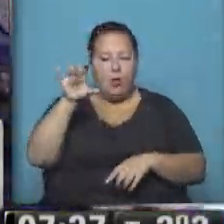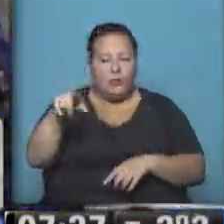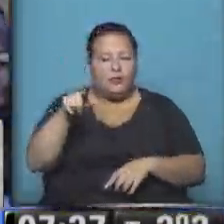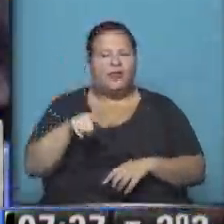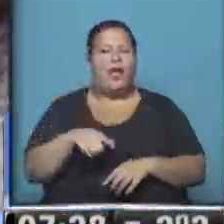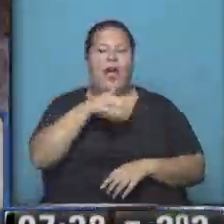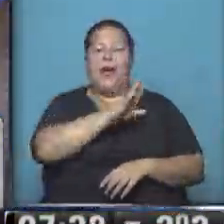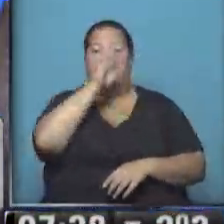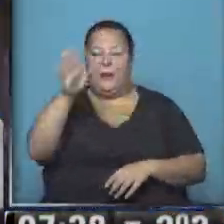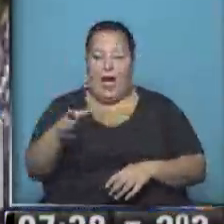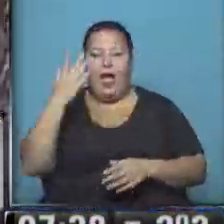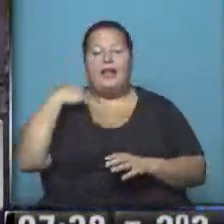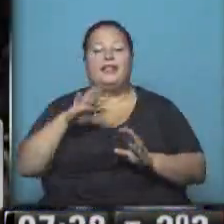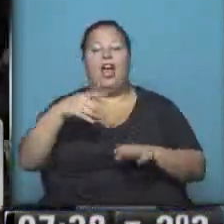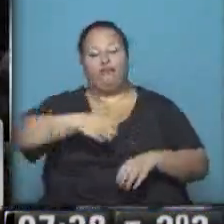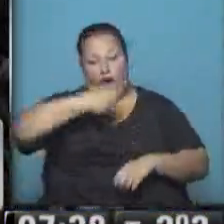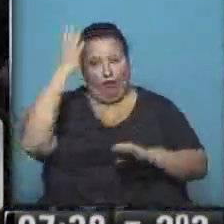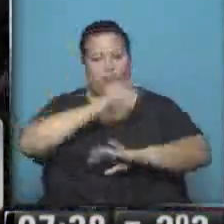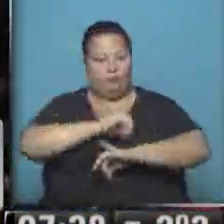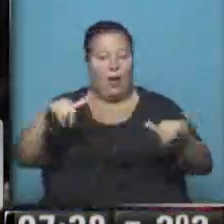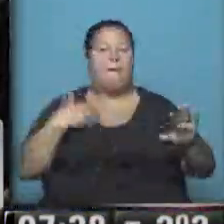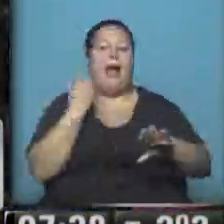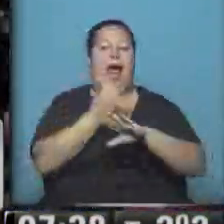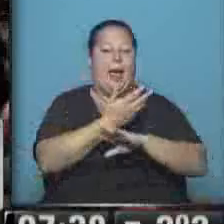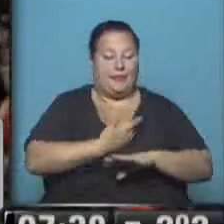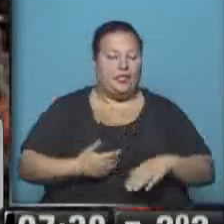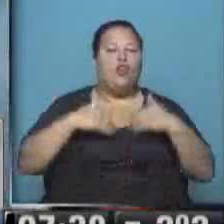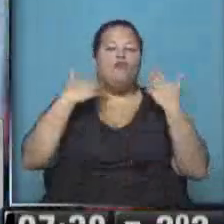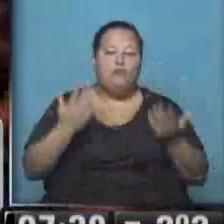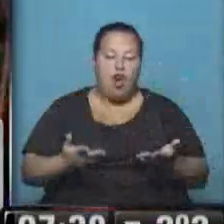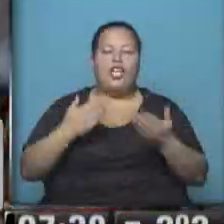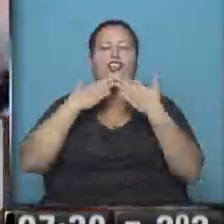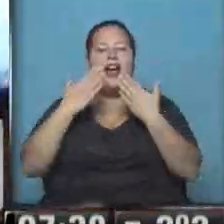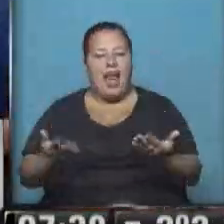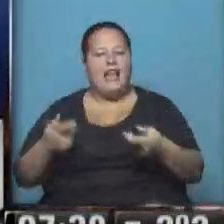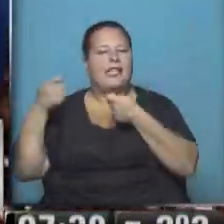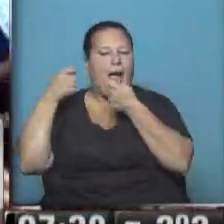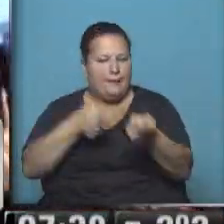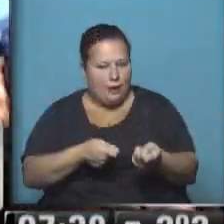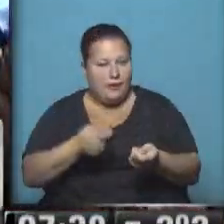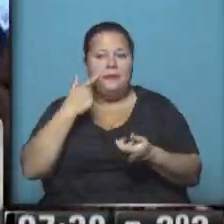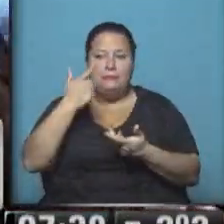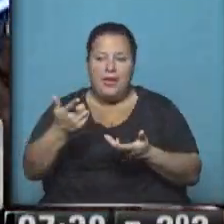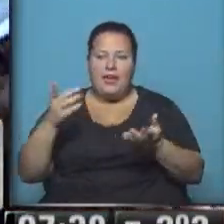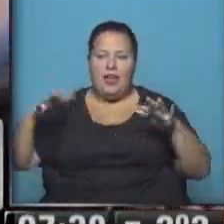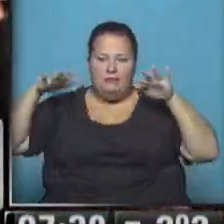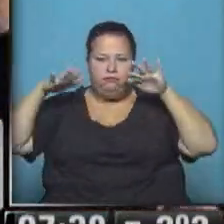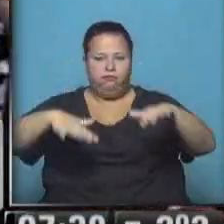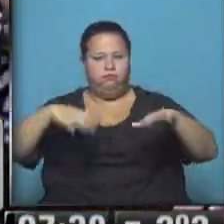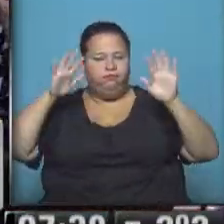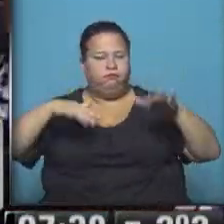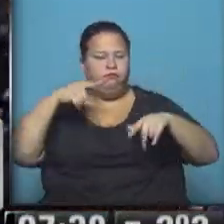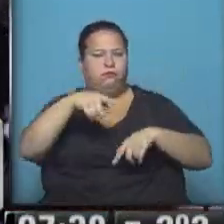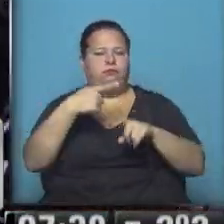que visita después de haber oficializado la candidatura por eso agradeció todo el apoyo fíjense el recibimiento que le dieron